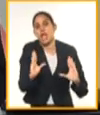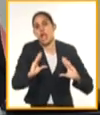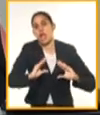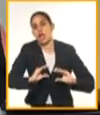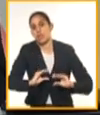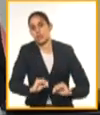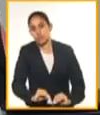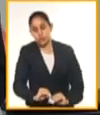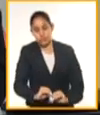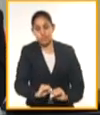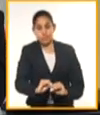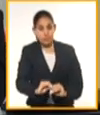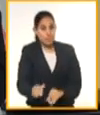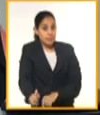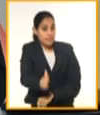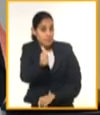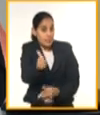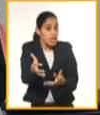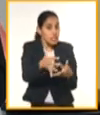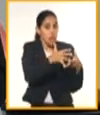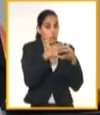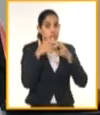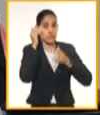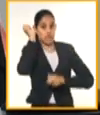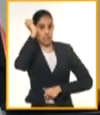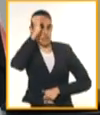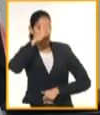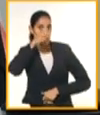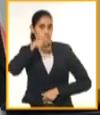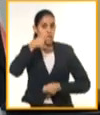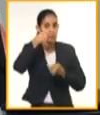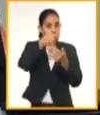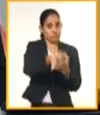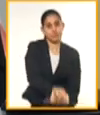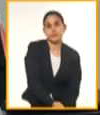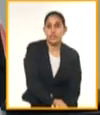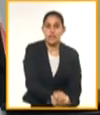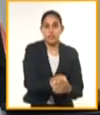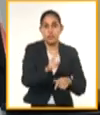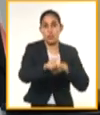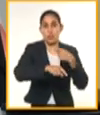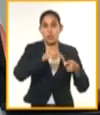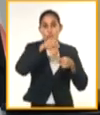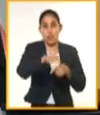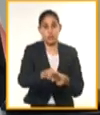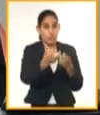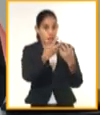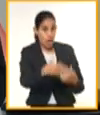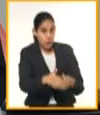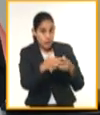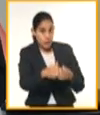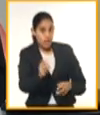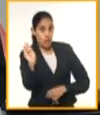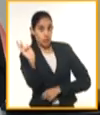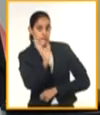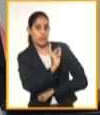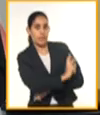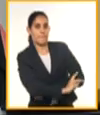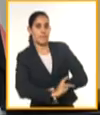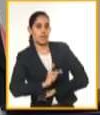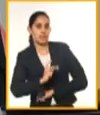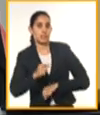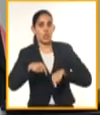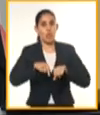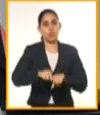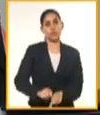presidente estadounidense pues amenazó con imponer un impuesto a las importaciones a los 3 países, es decir, incluyendo a China,